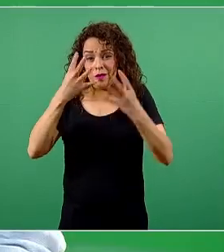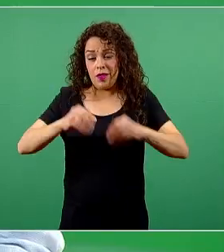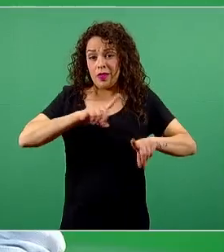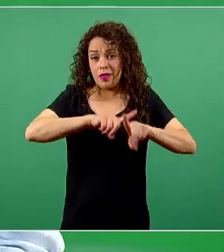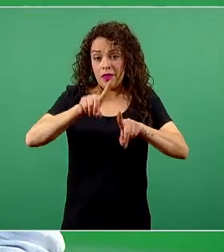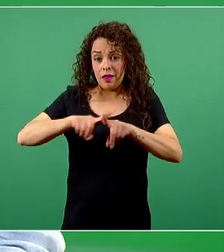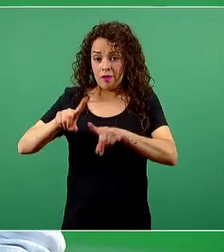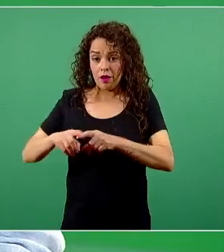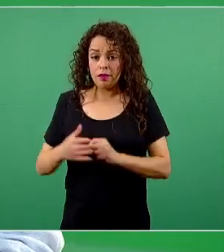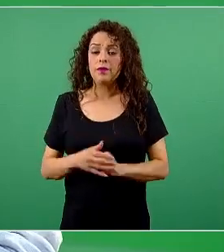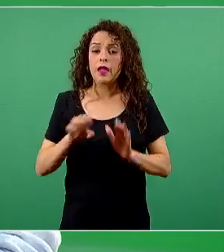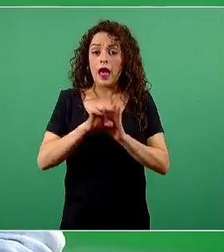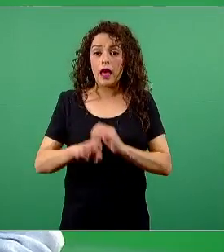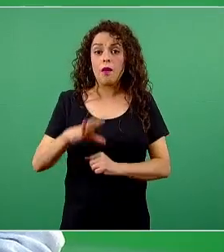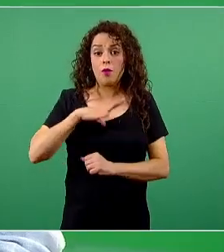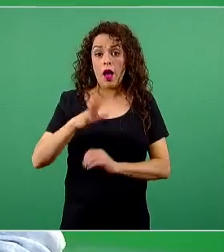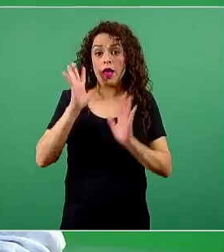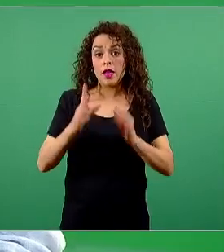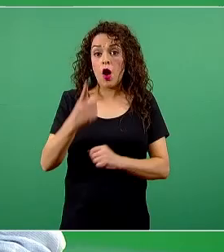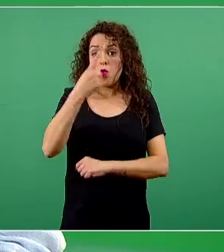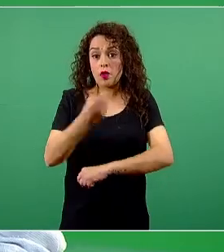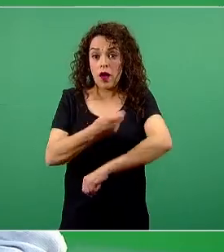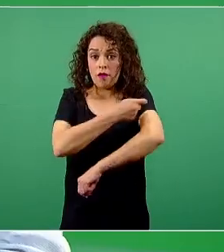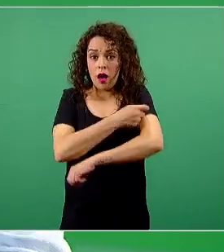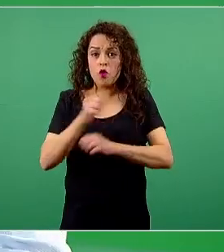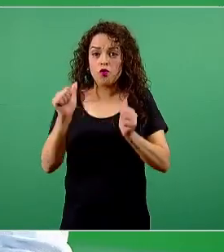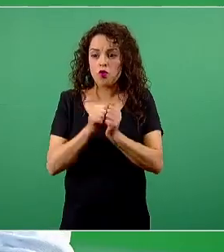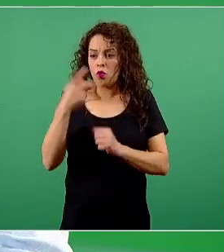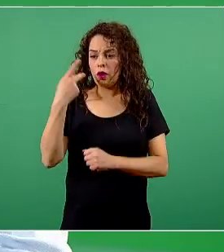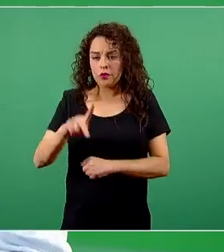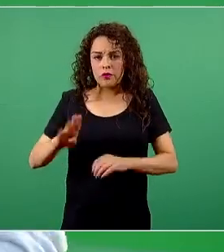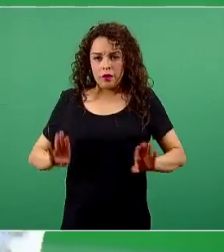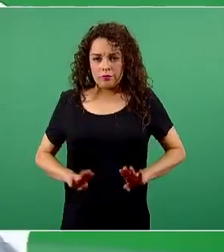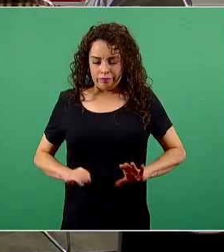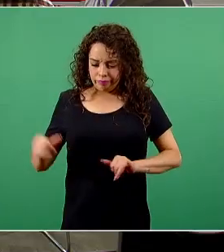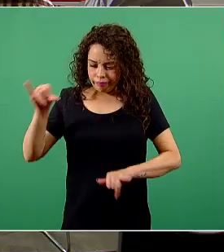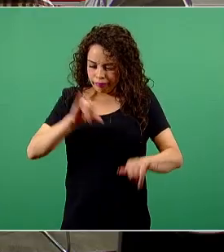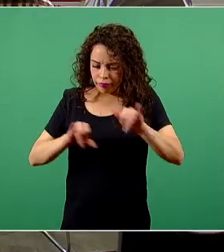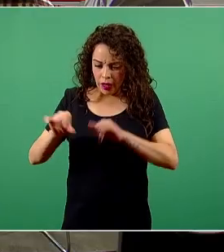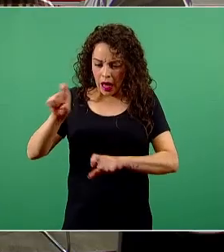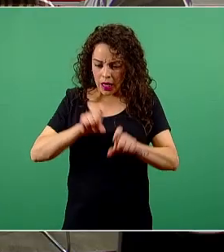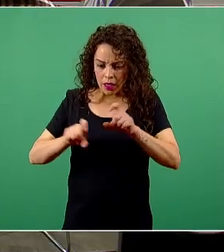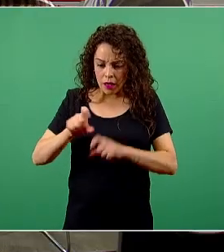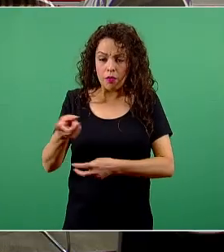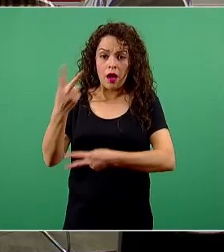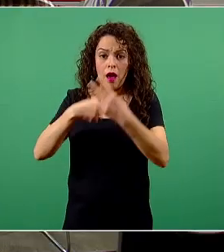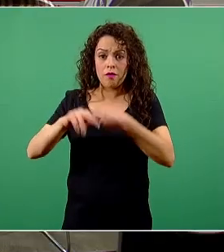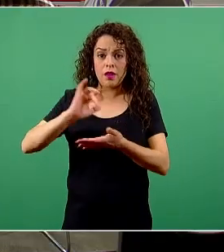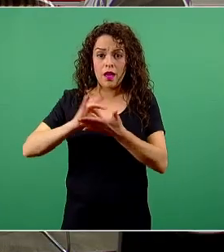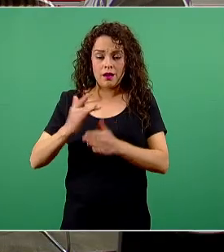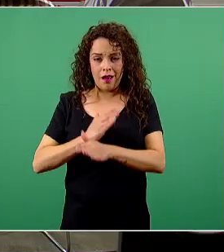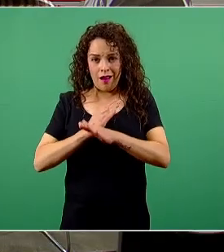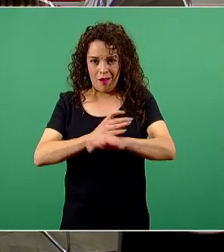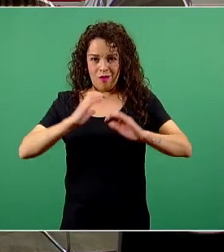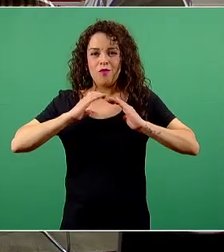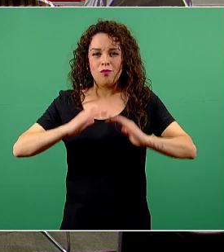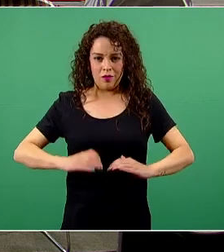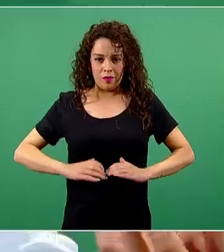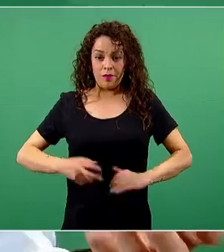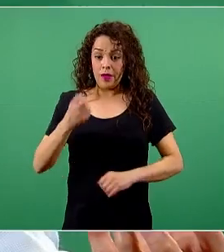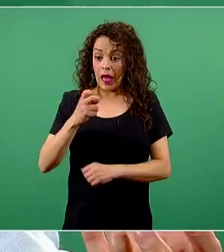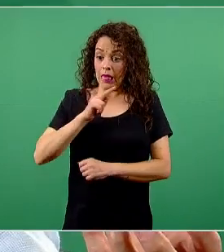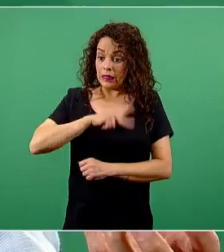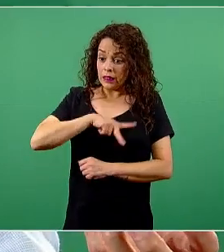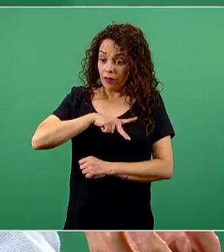con cierta composición química que genera anticuerpos, al año siguiente el virus es